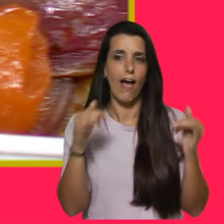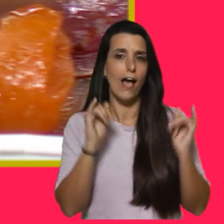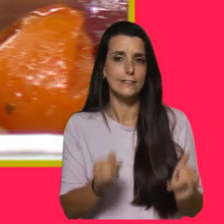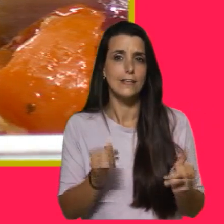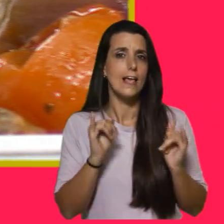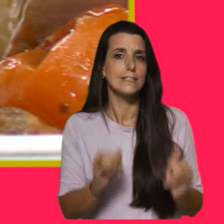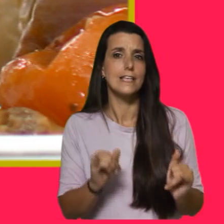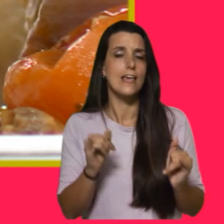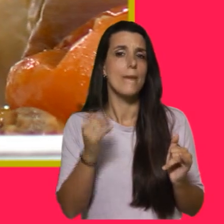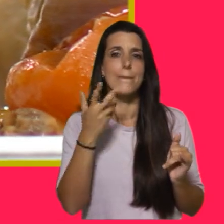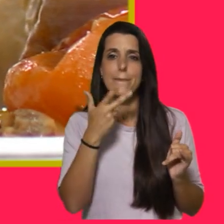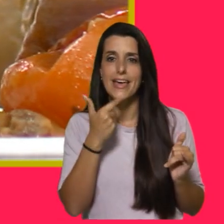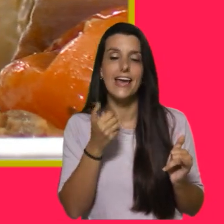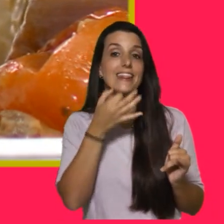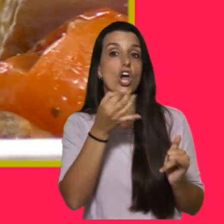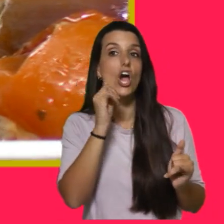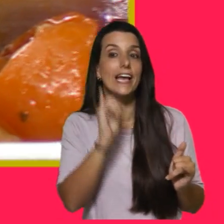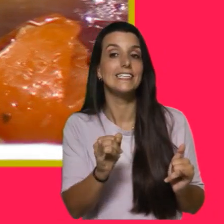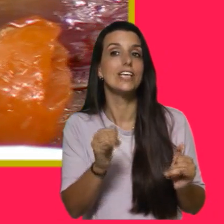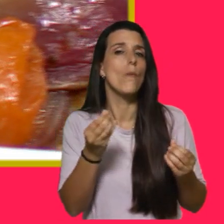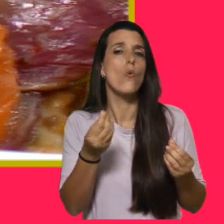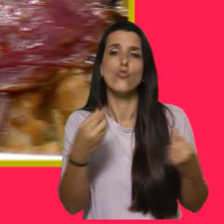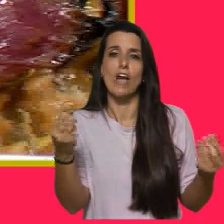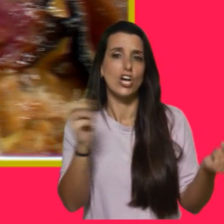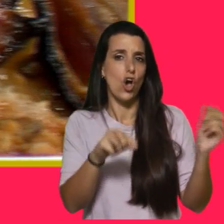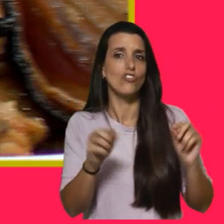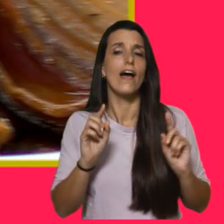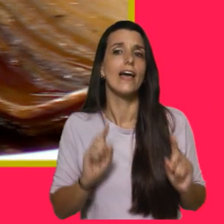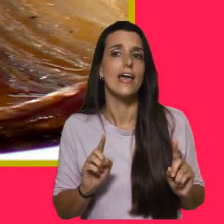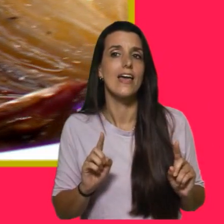cosas. Te diría que sí, que tiene un montón de cosas.